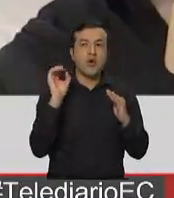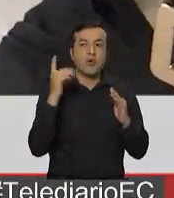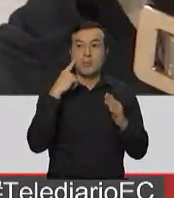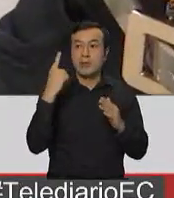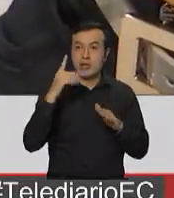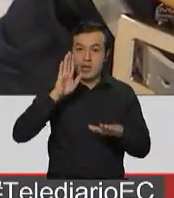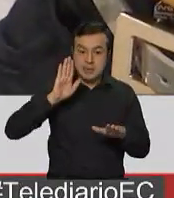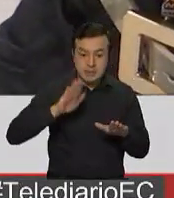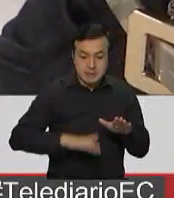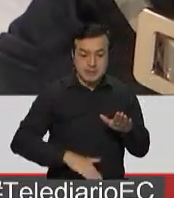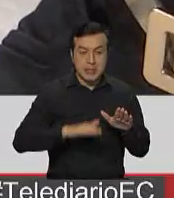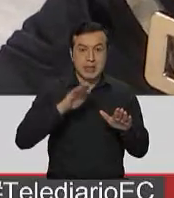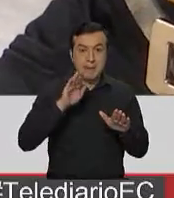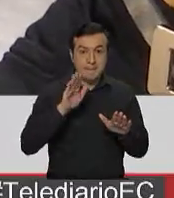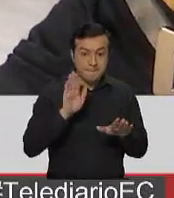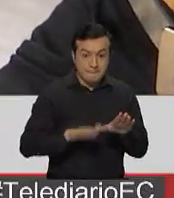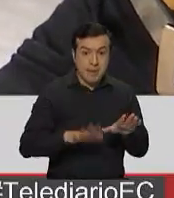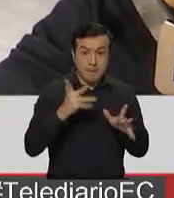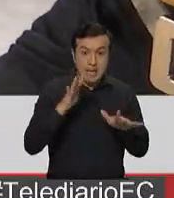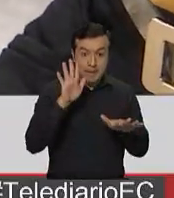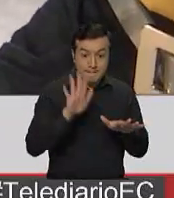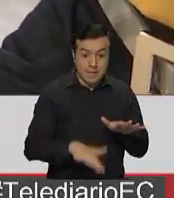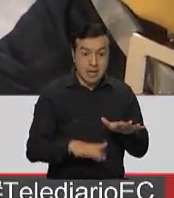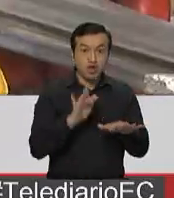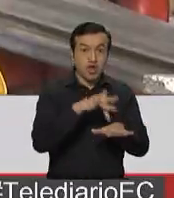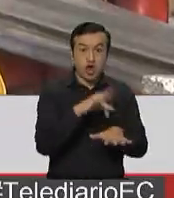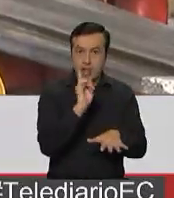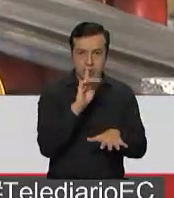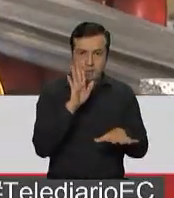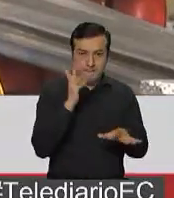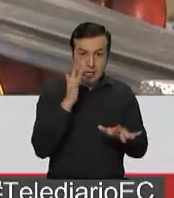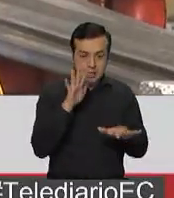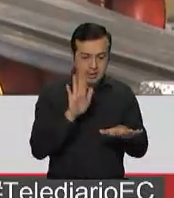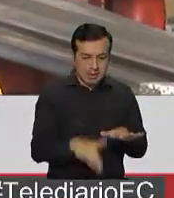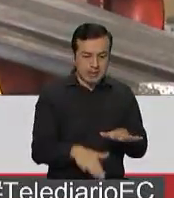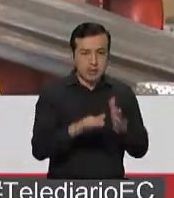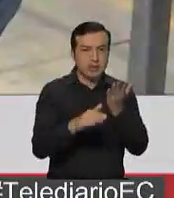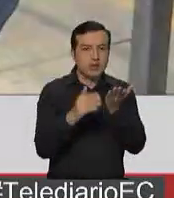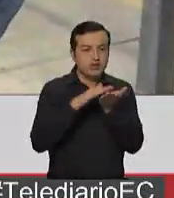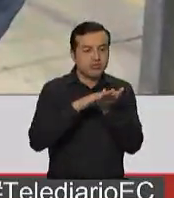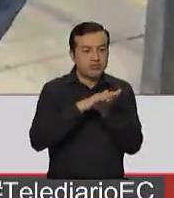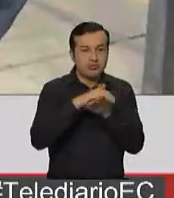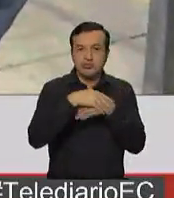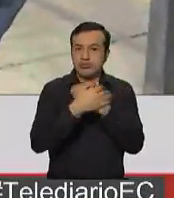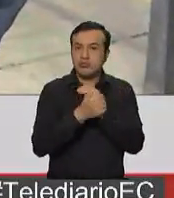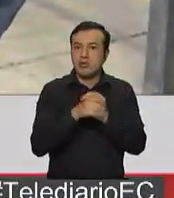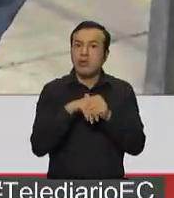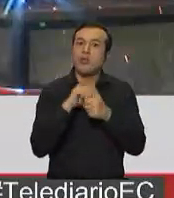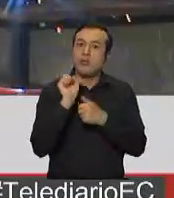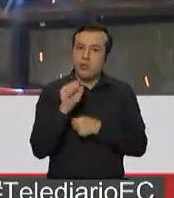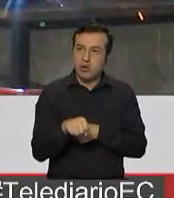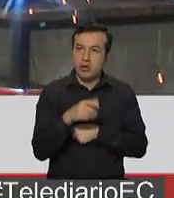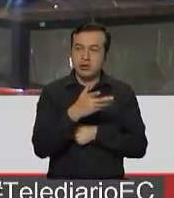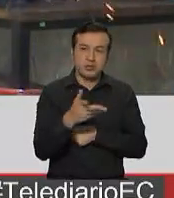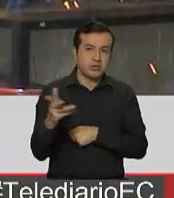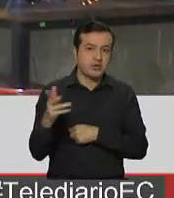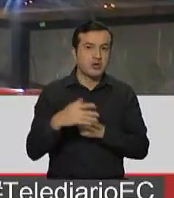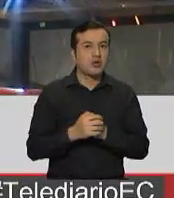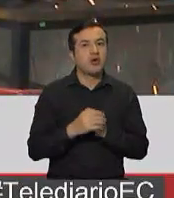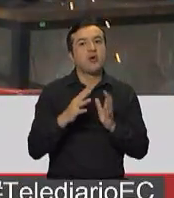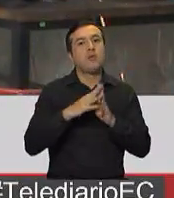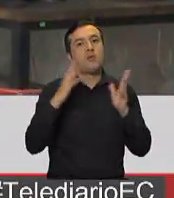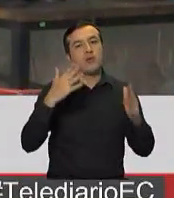pie y recibe alcohol en líquido o en gel. Aspiran a acceder a los fondos del fideicomiso para ampliar la capacidad de producción. Yo